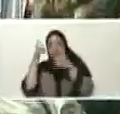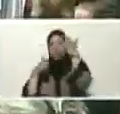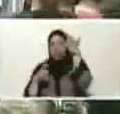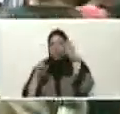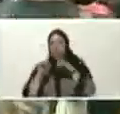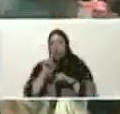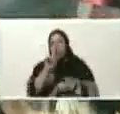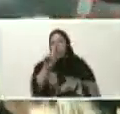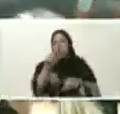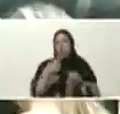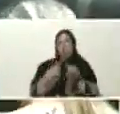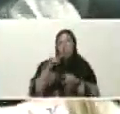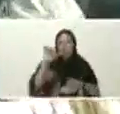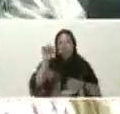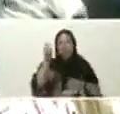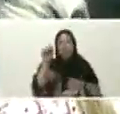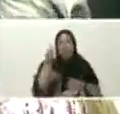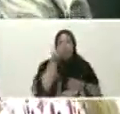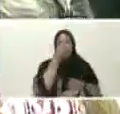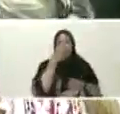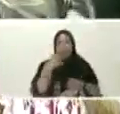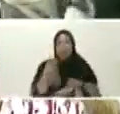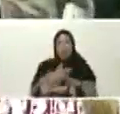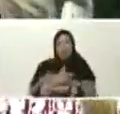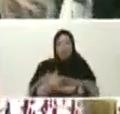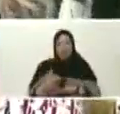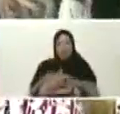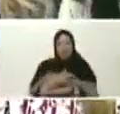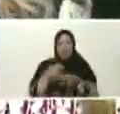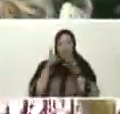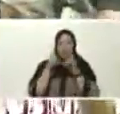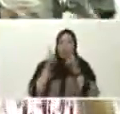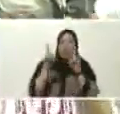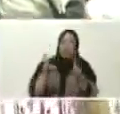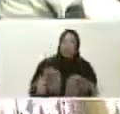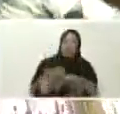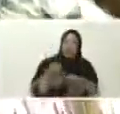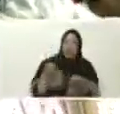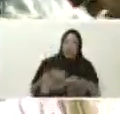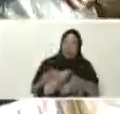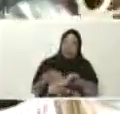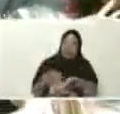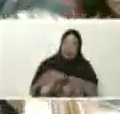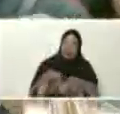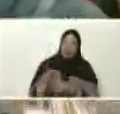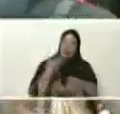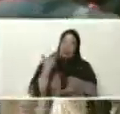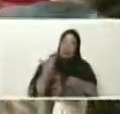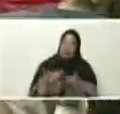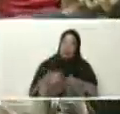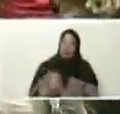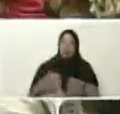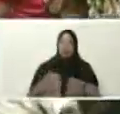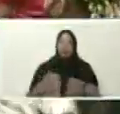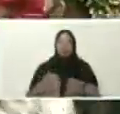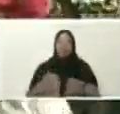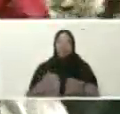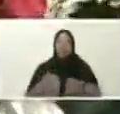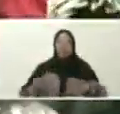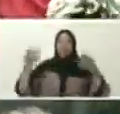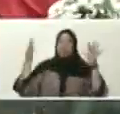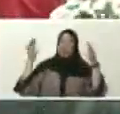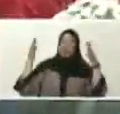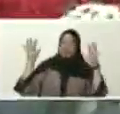el 1x10 del buen gobierno y para definir nuestra agenda concreta de acción. Gracias. Bueno, un aplauso a